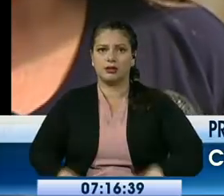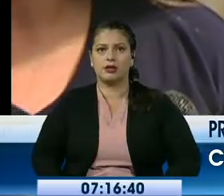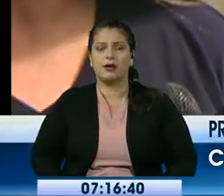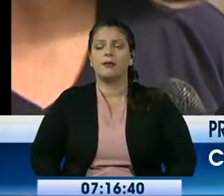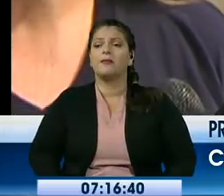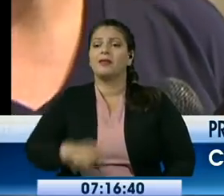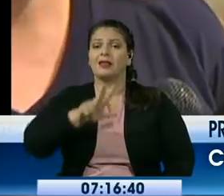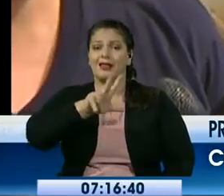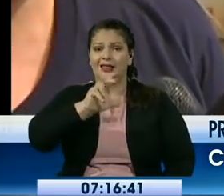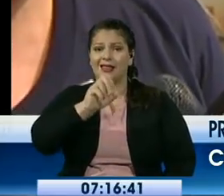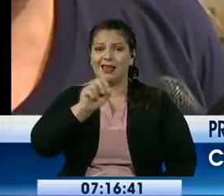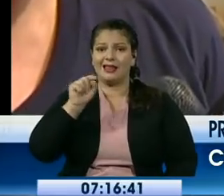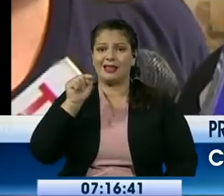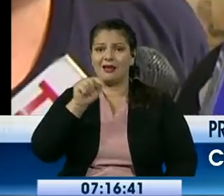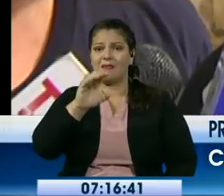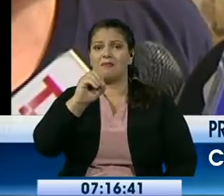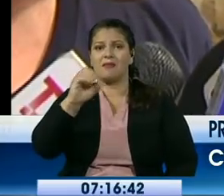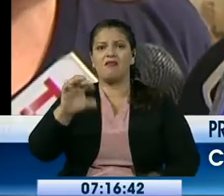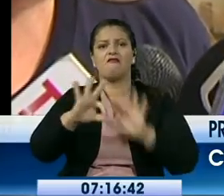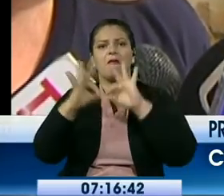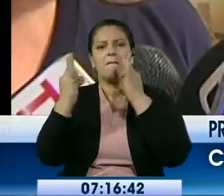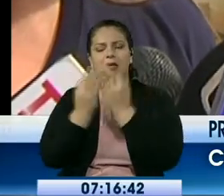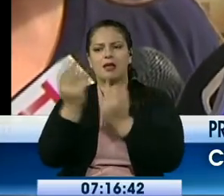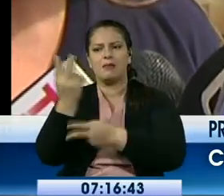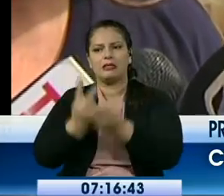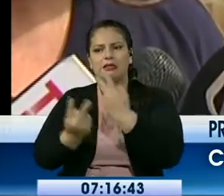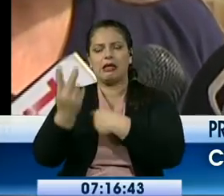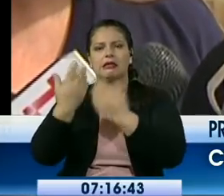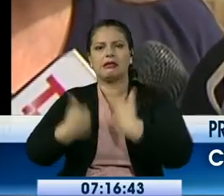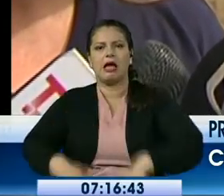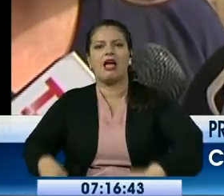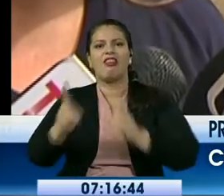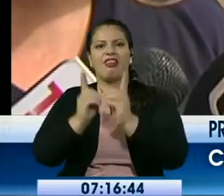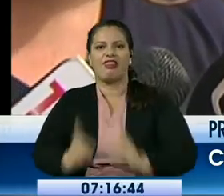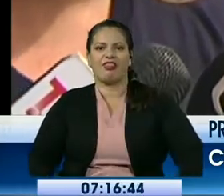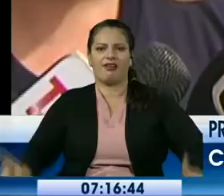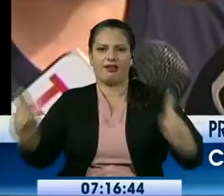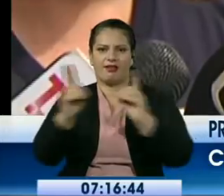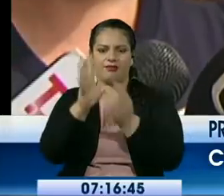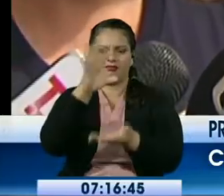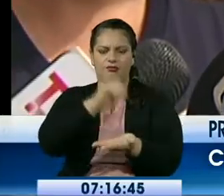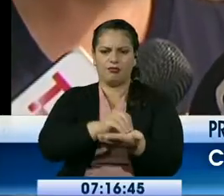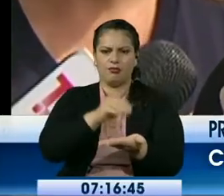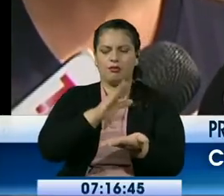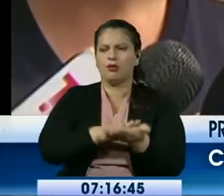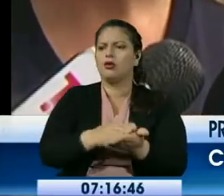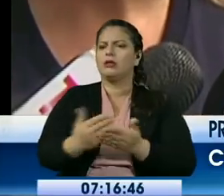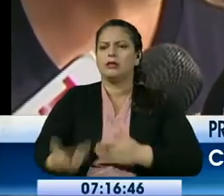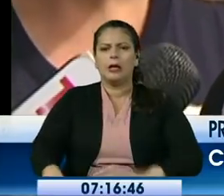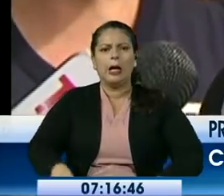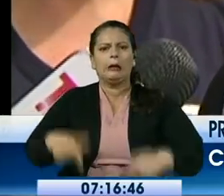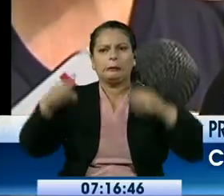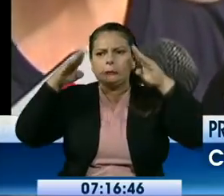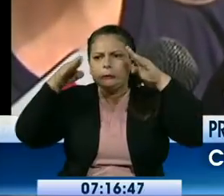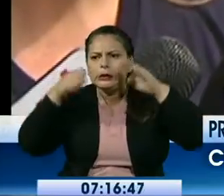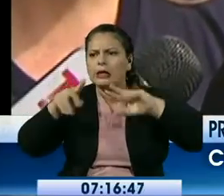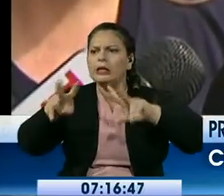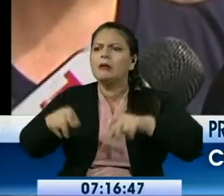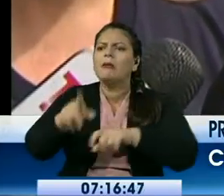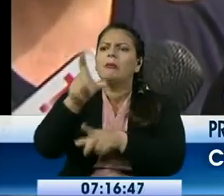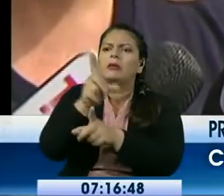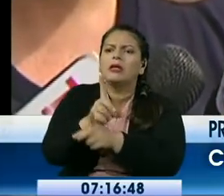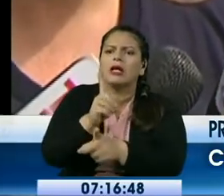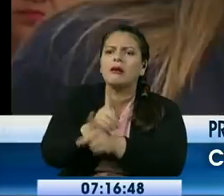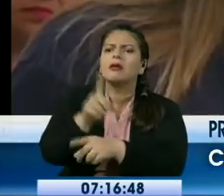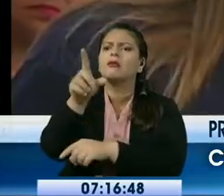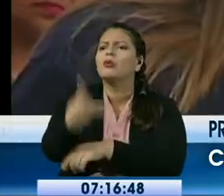30.000 familias visitadas. Son diferentes temas los que hay que tratar, el tema de la vivienda, estamos atendiendo con Casa para Todos, sobre todo para las personas con